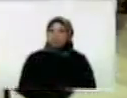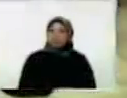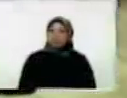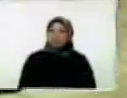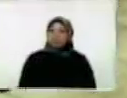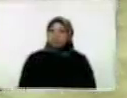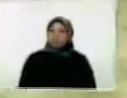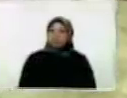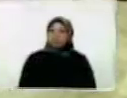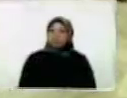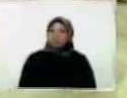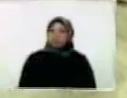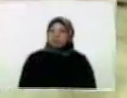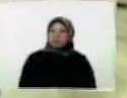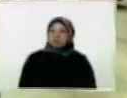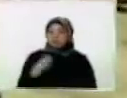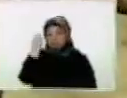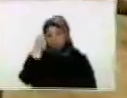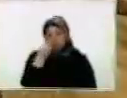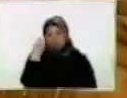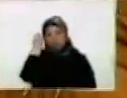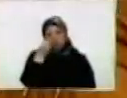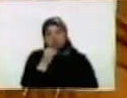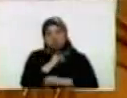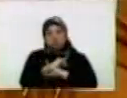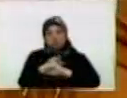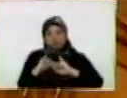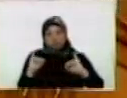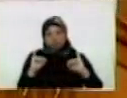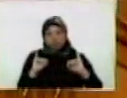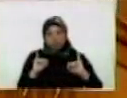Mara, una reflexión final.